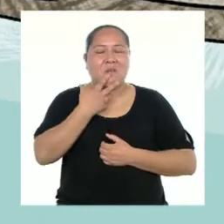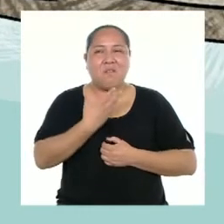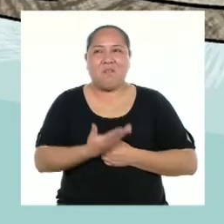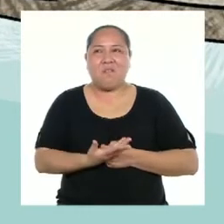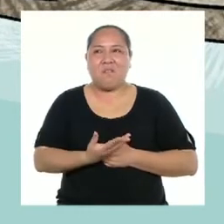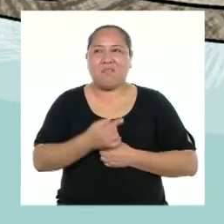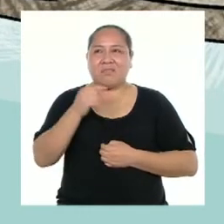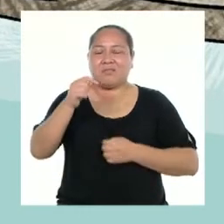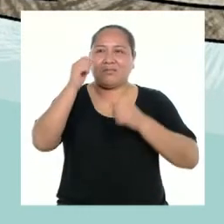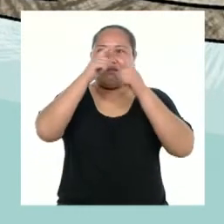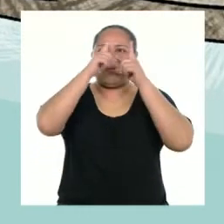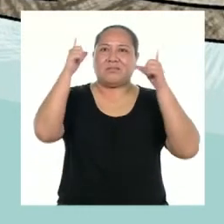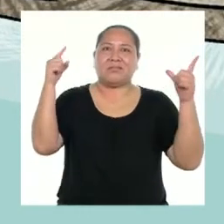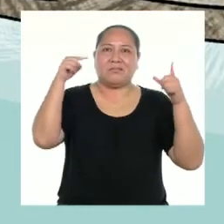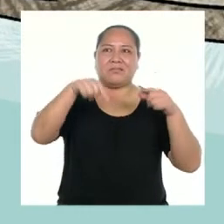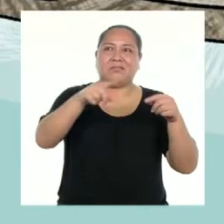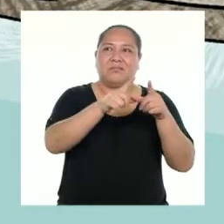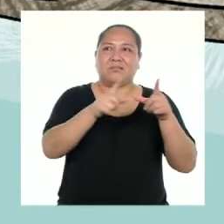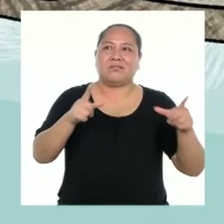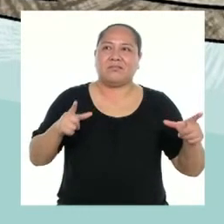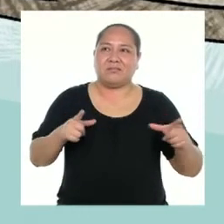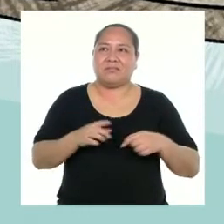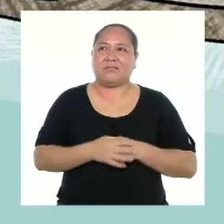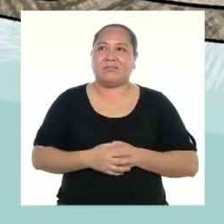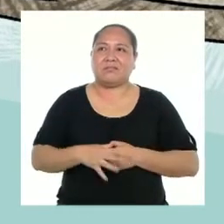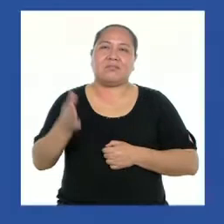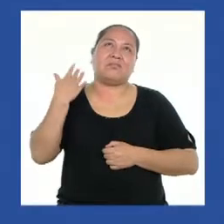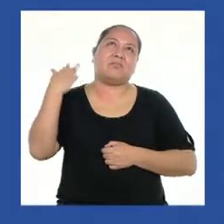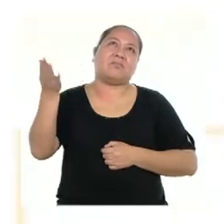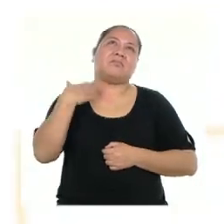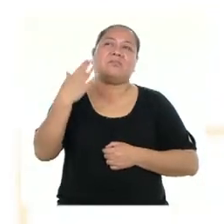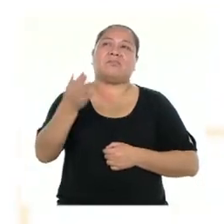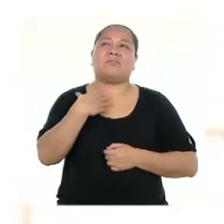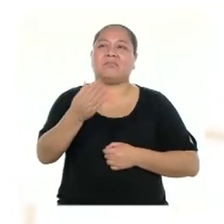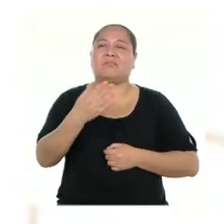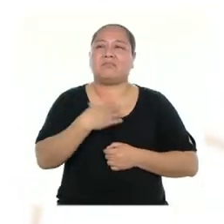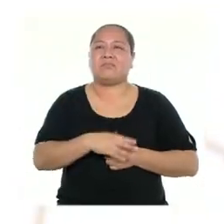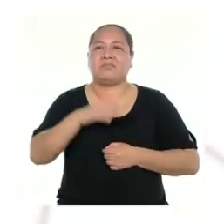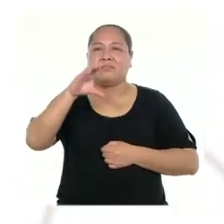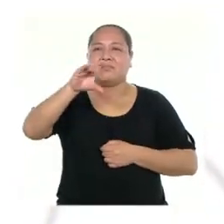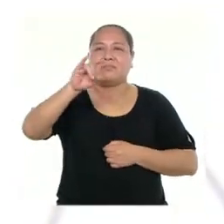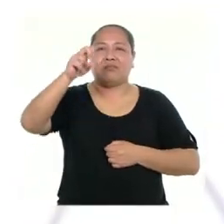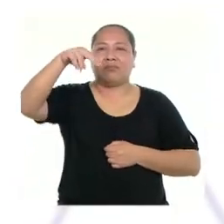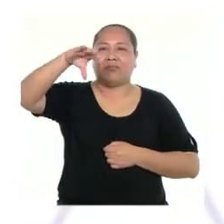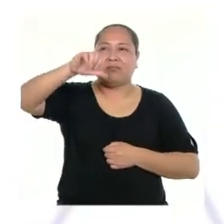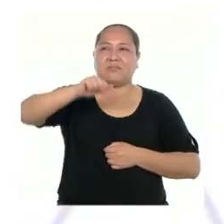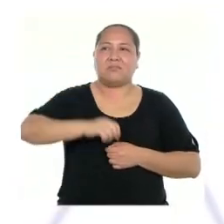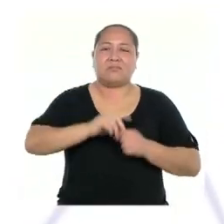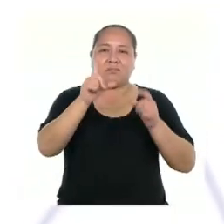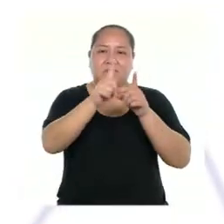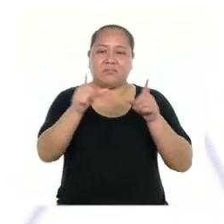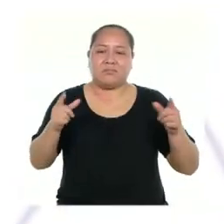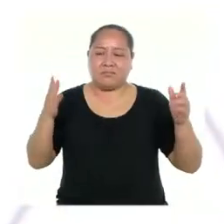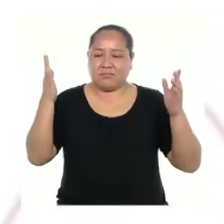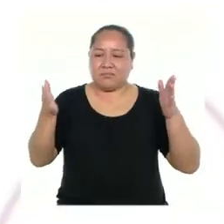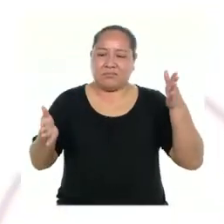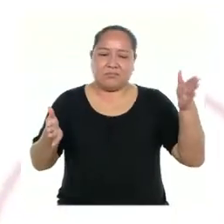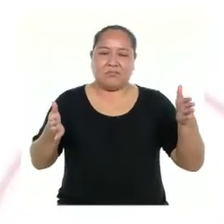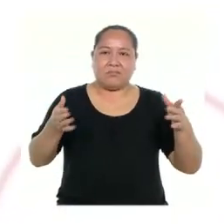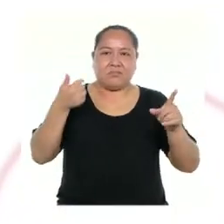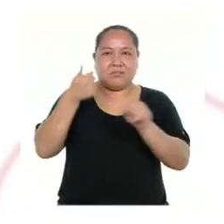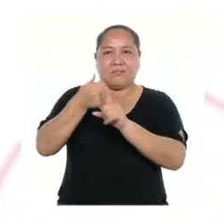¡Wow! ¡Es increíble este lugar! ¡Qué calor! Una cuenca es un territorio delimitado por la